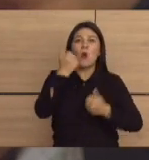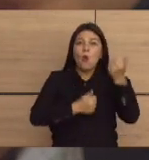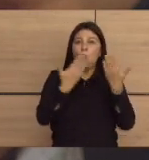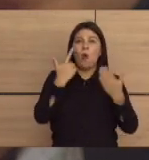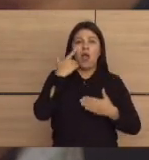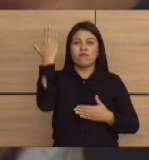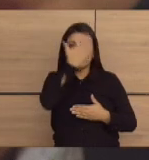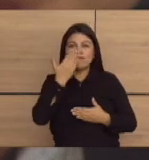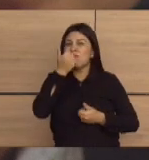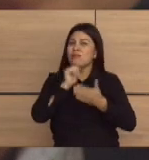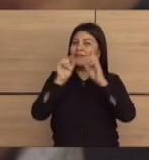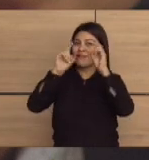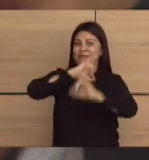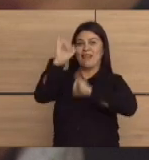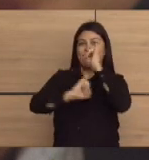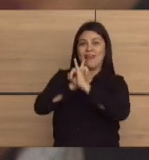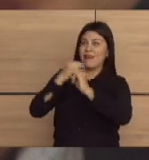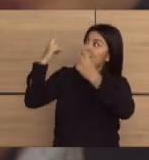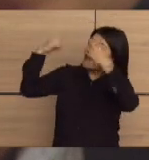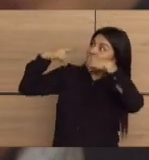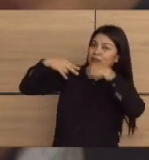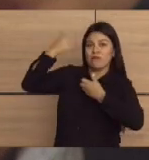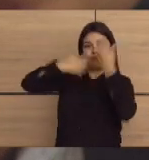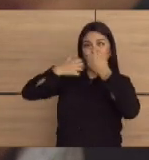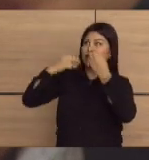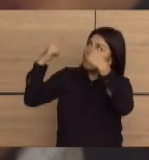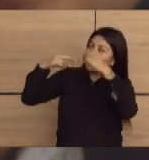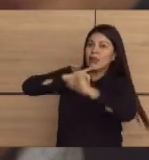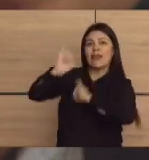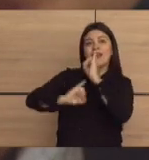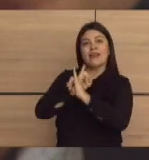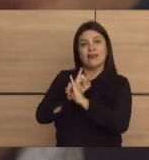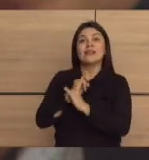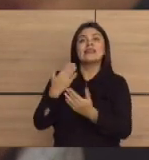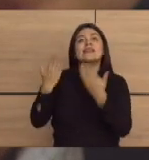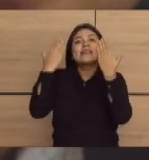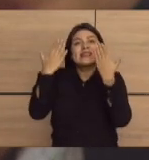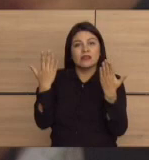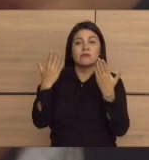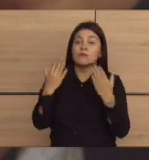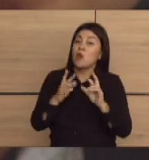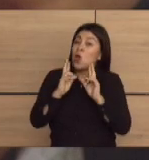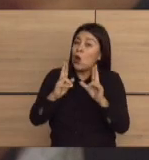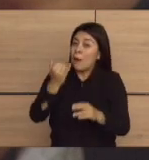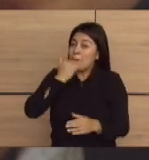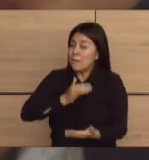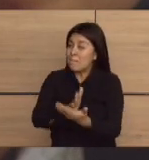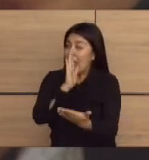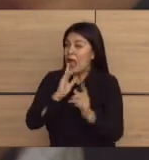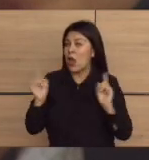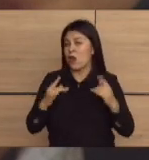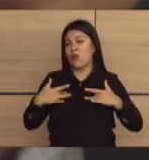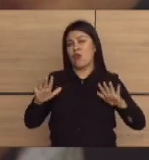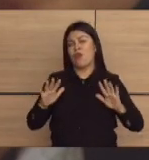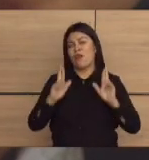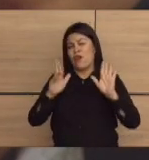evaluación internacional, porque nos ayuda, porque nos da referentes, pero no nos equivoquemos. No se